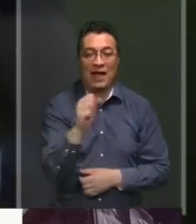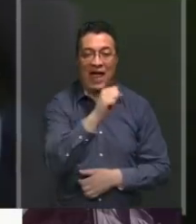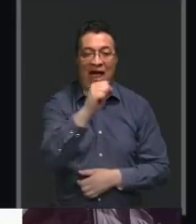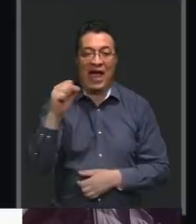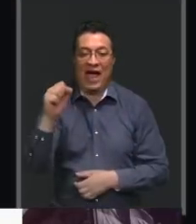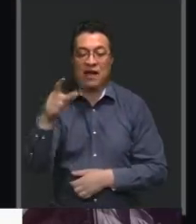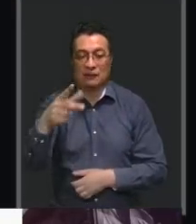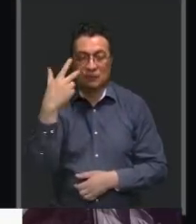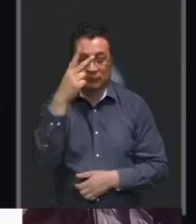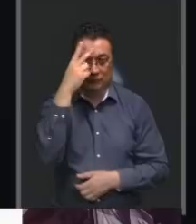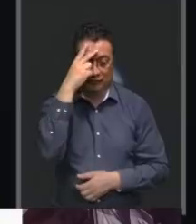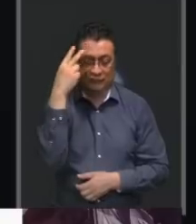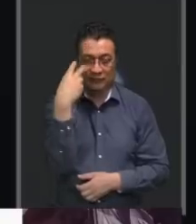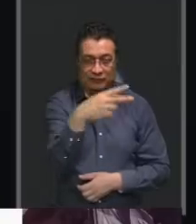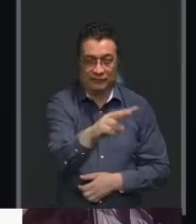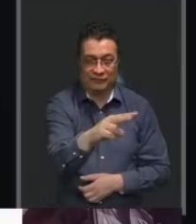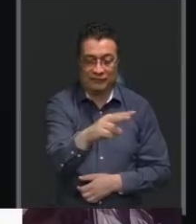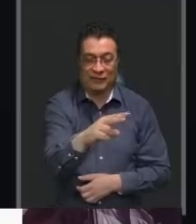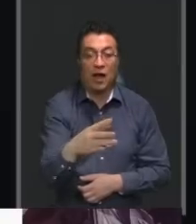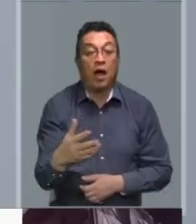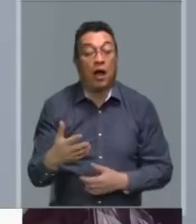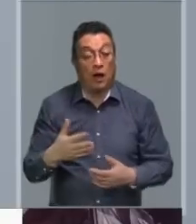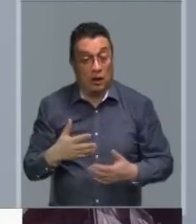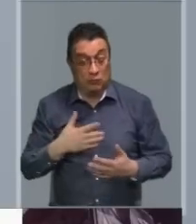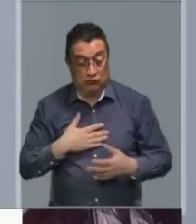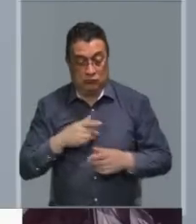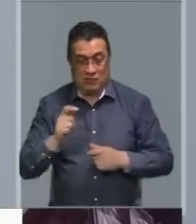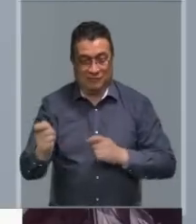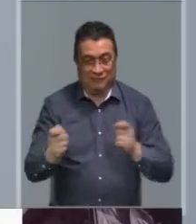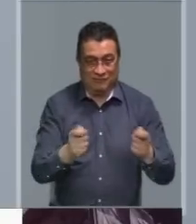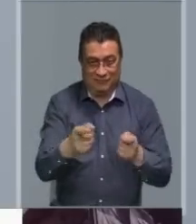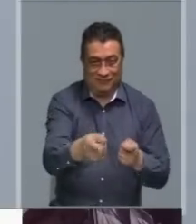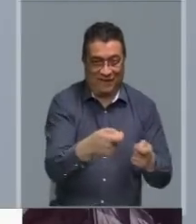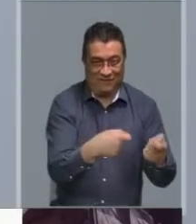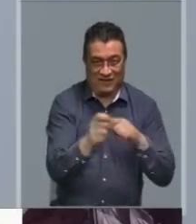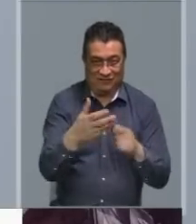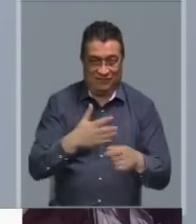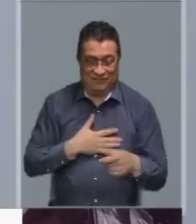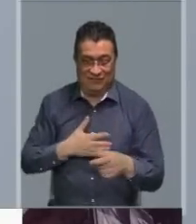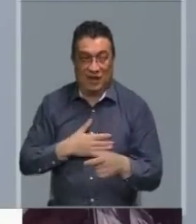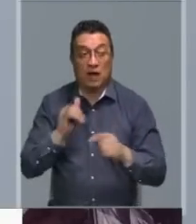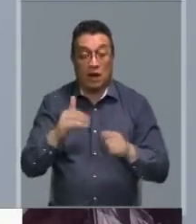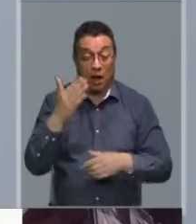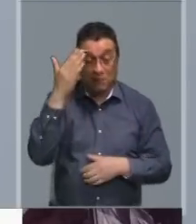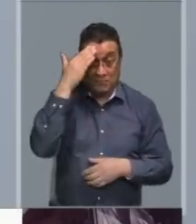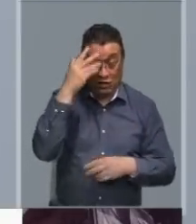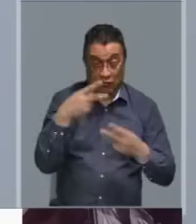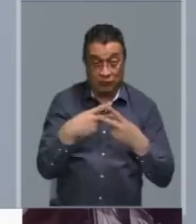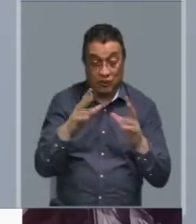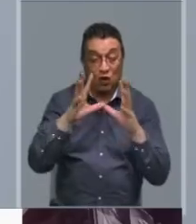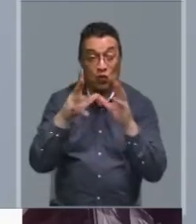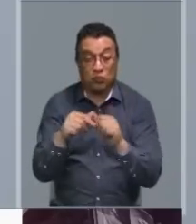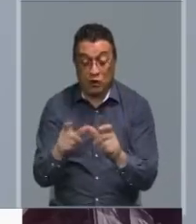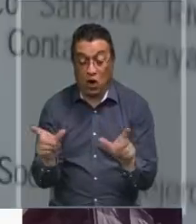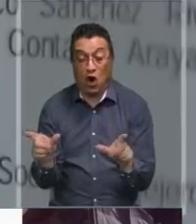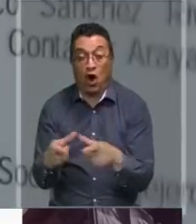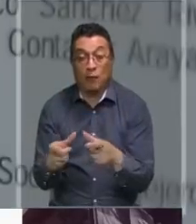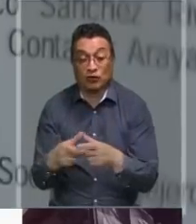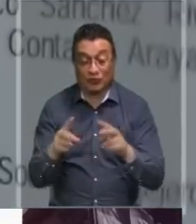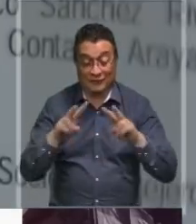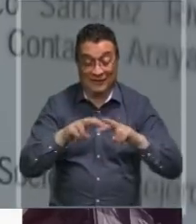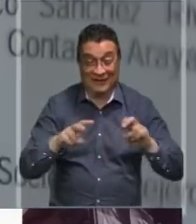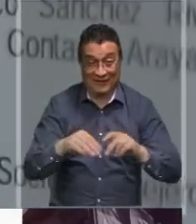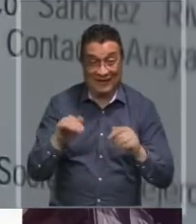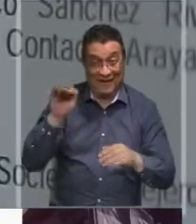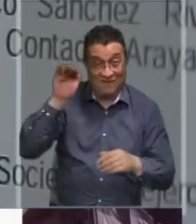cuadro pirata. Pero no solo eso. De acuerdo a la última memoria publicada por el club ante la Comisión para el Análisis